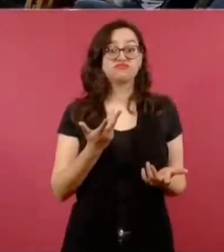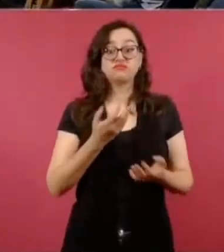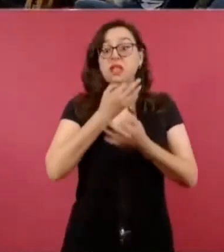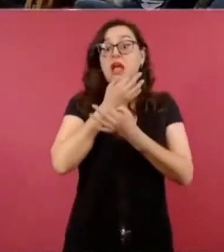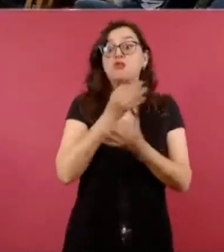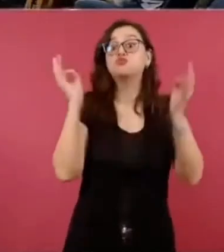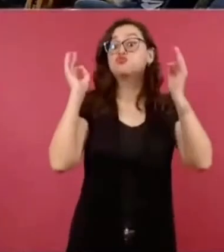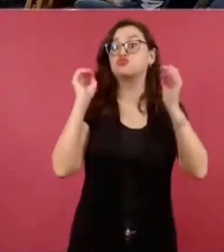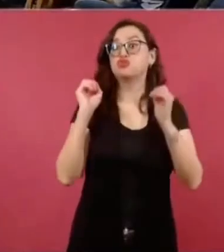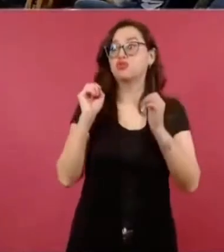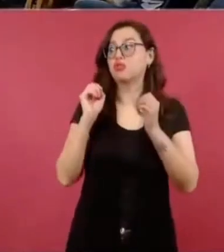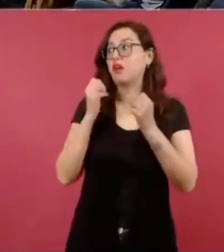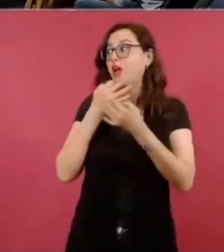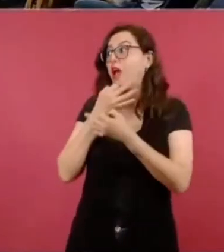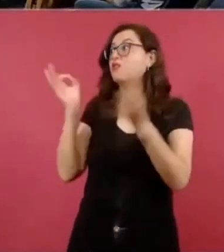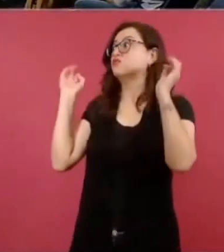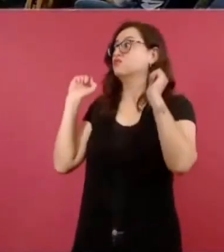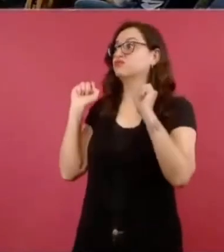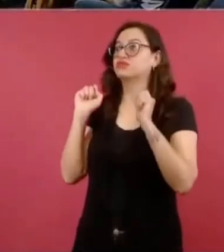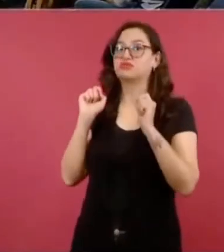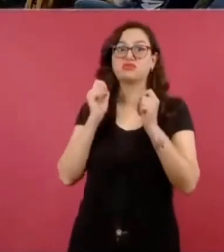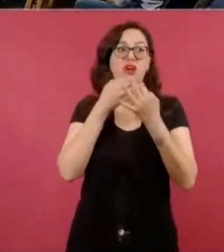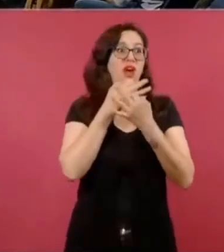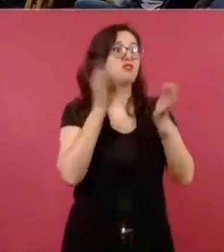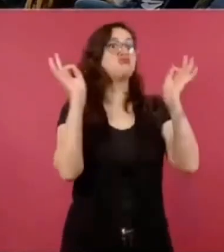nos pronunciemos, ¿no?, a favor